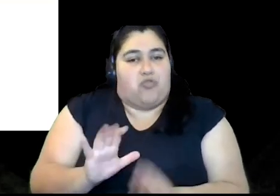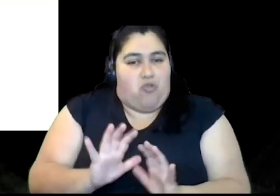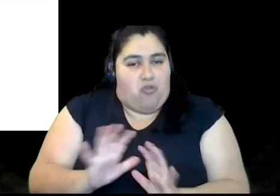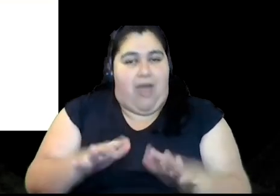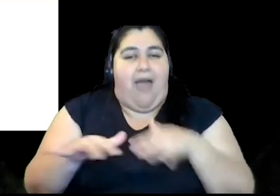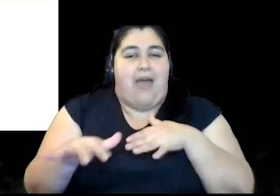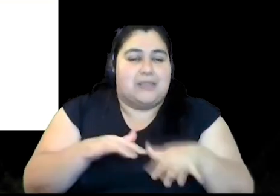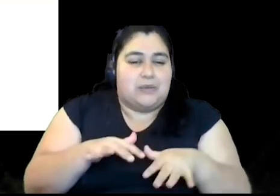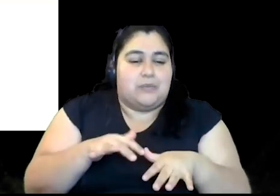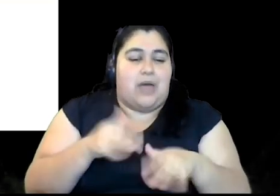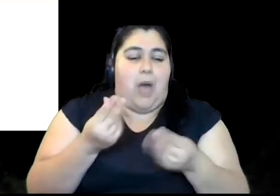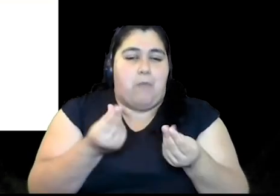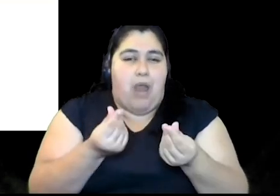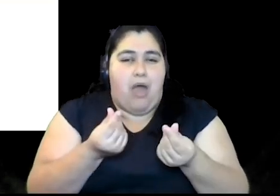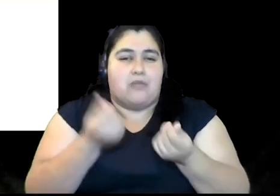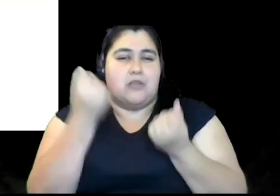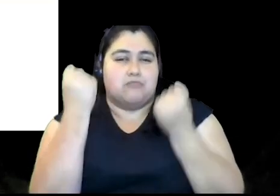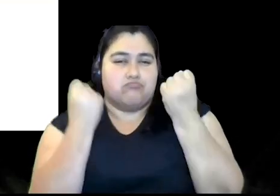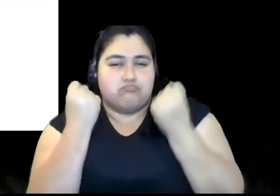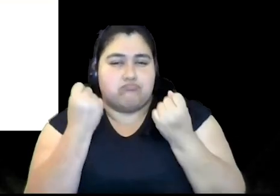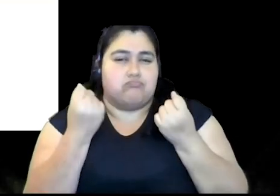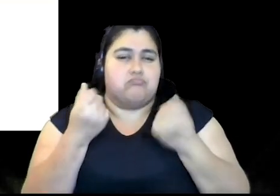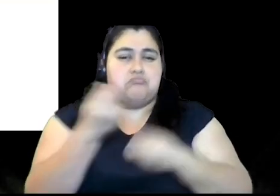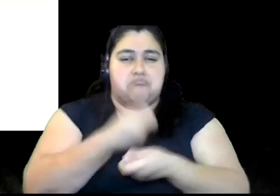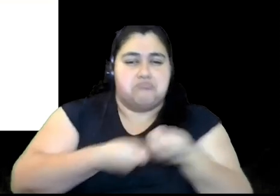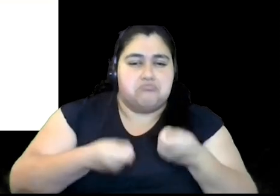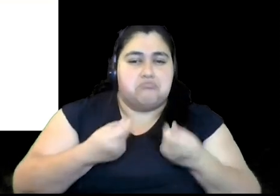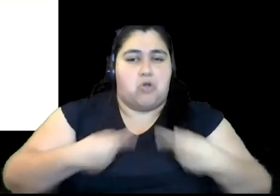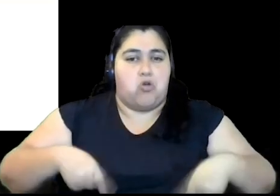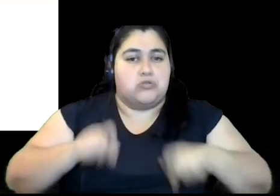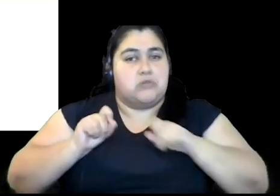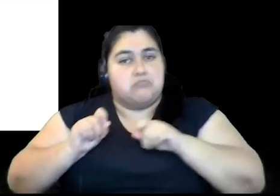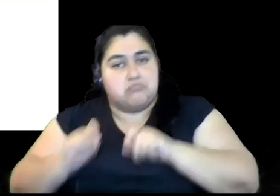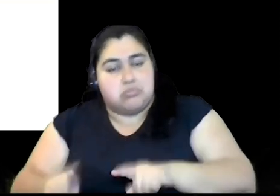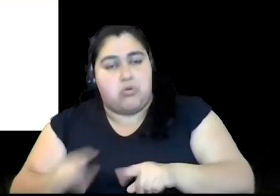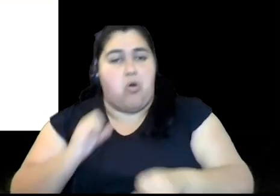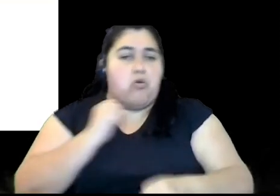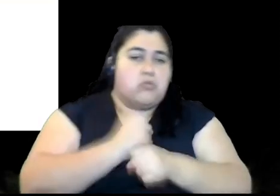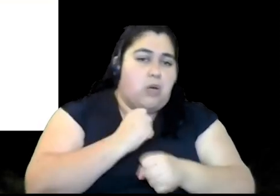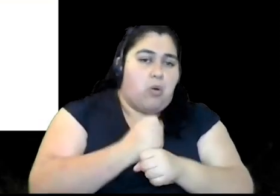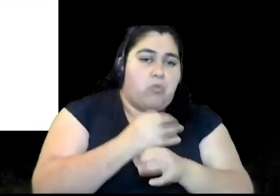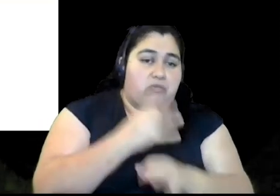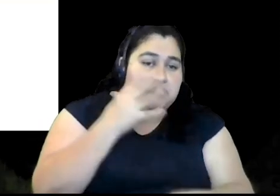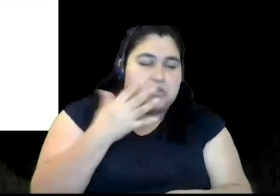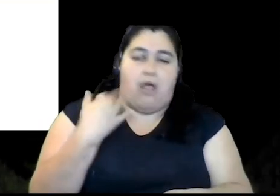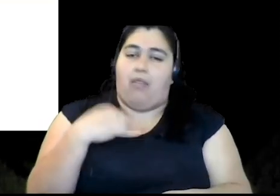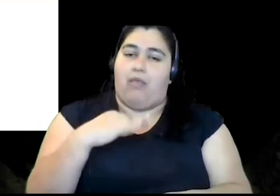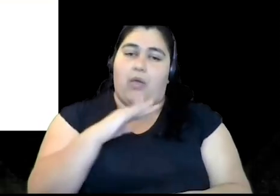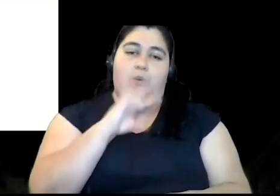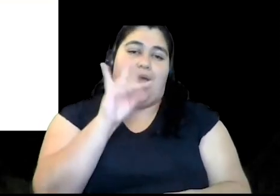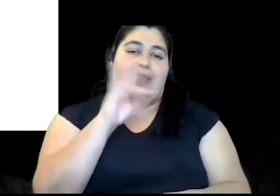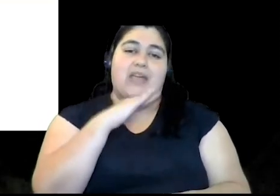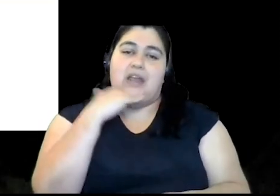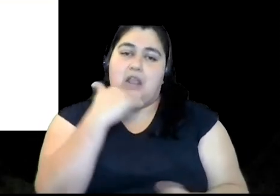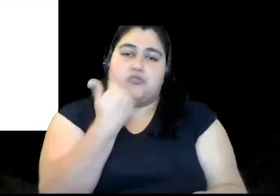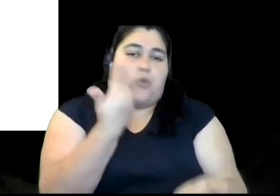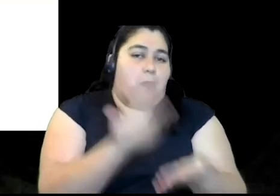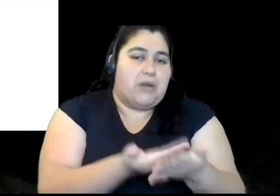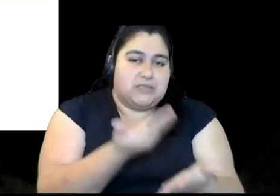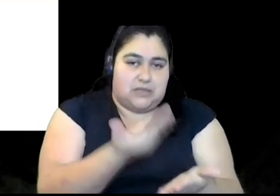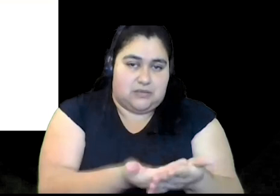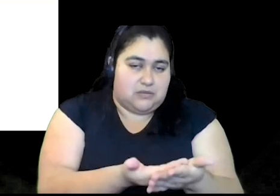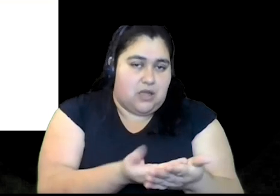lleva actividades económicas en forma liberal o independiente, tiene que presentar declaración jurada.